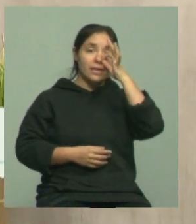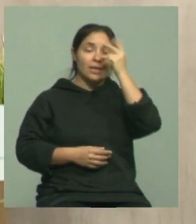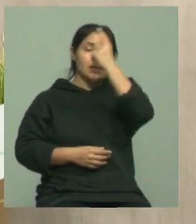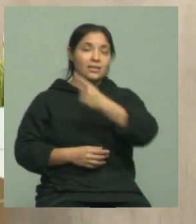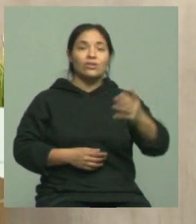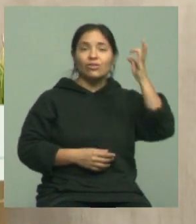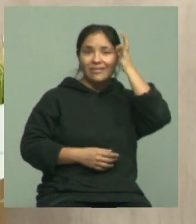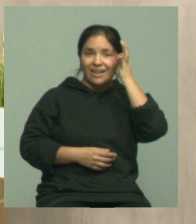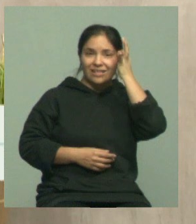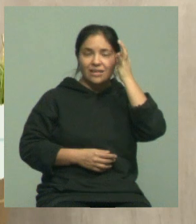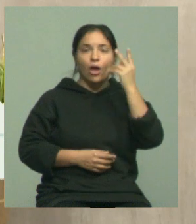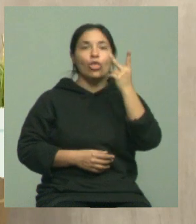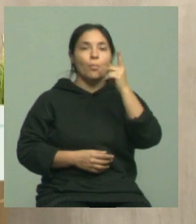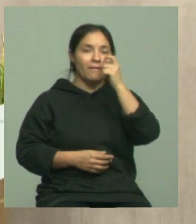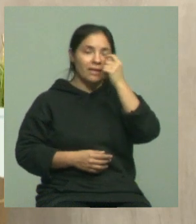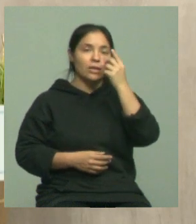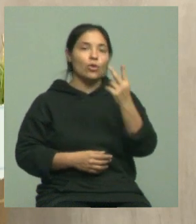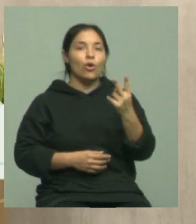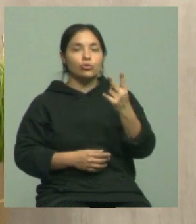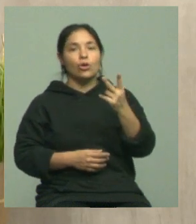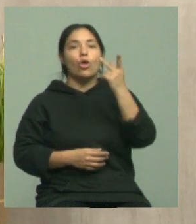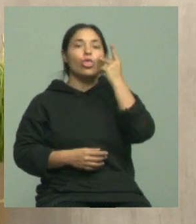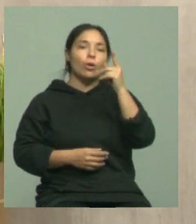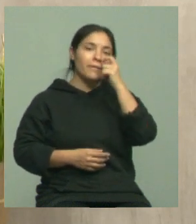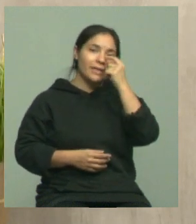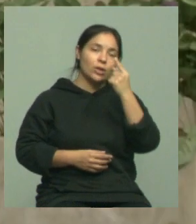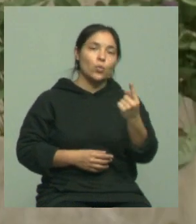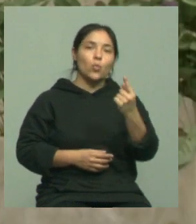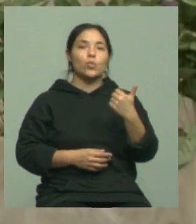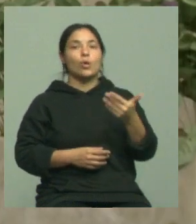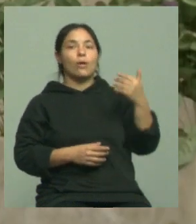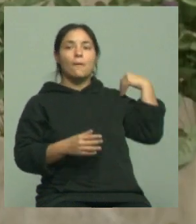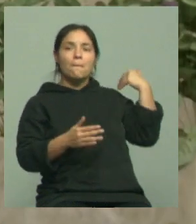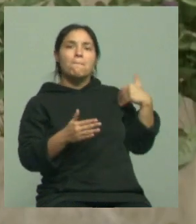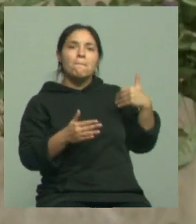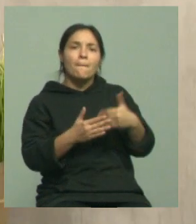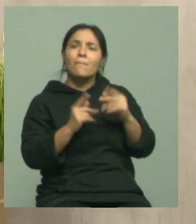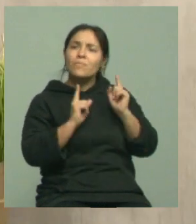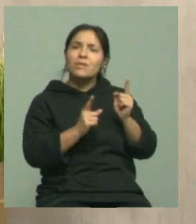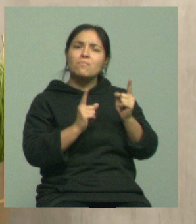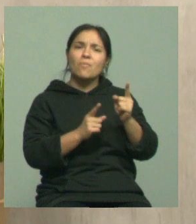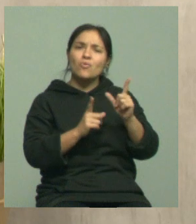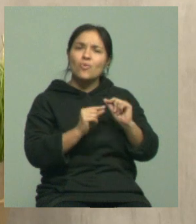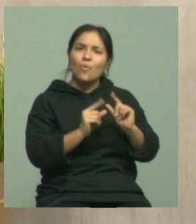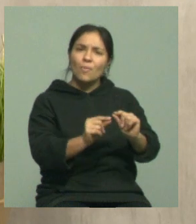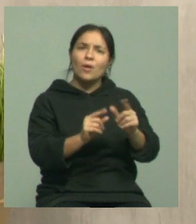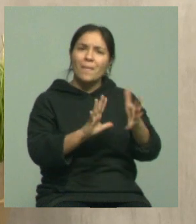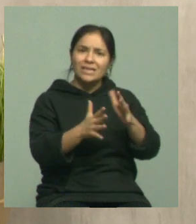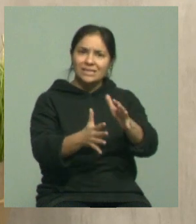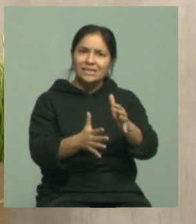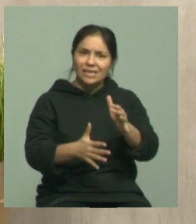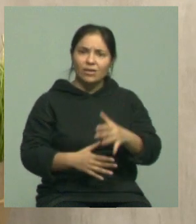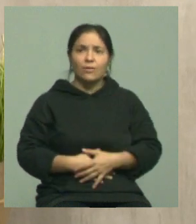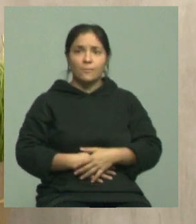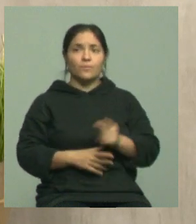130 en 2022, en 2021. No cambió mucho, digamos, la situación. Pero no cambió mucho. Clau, estamos